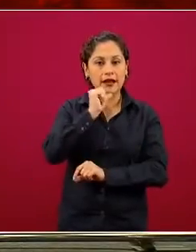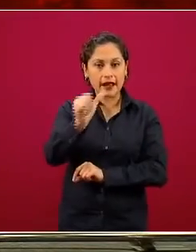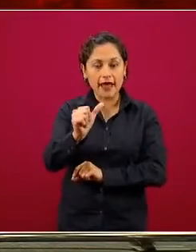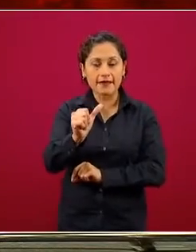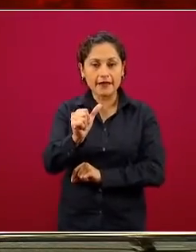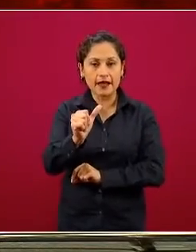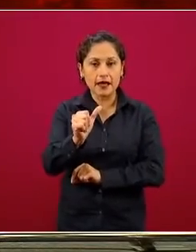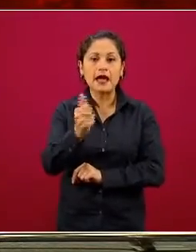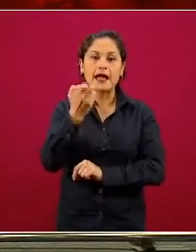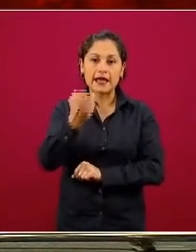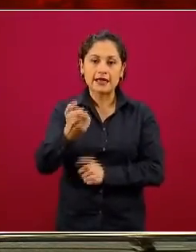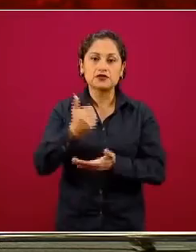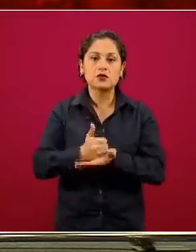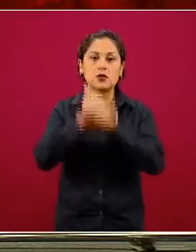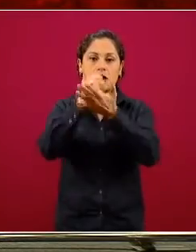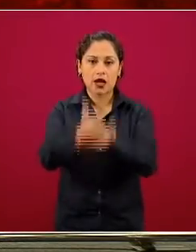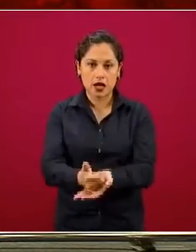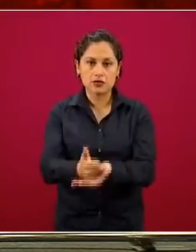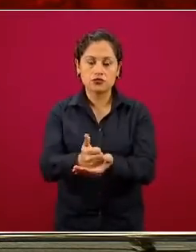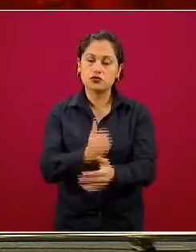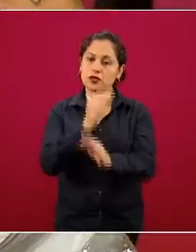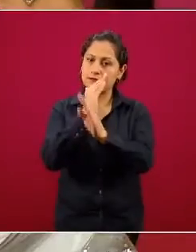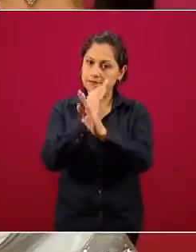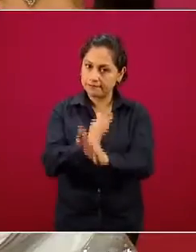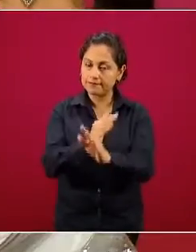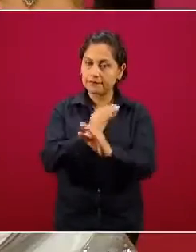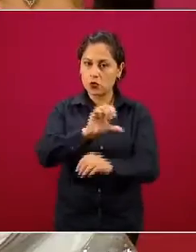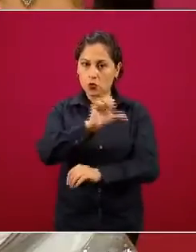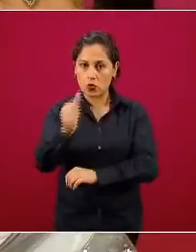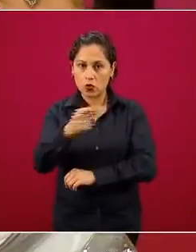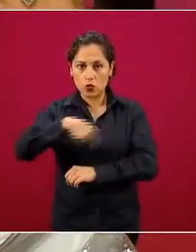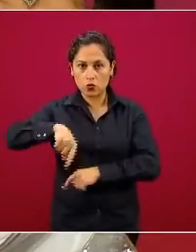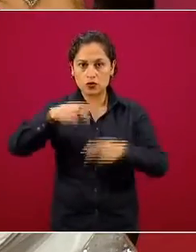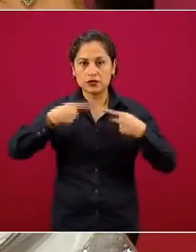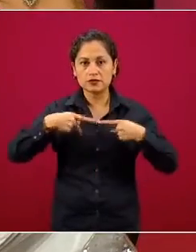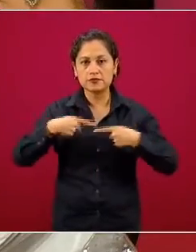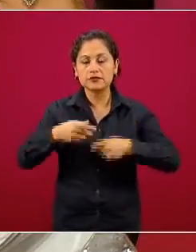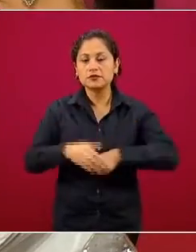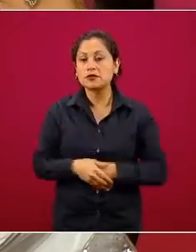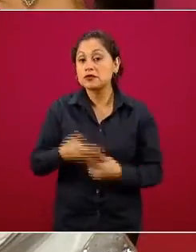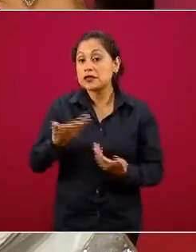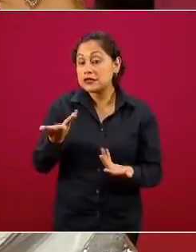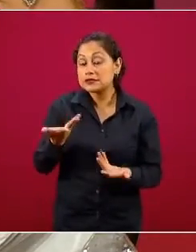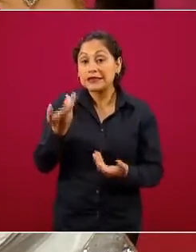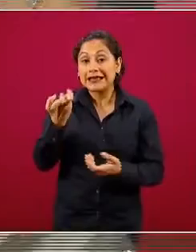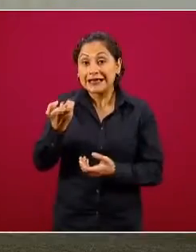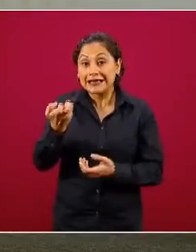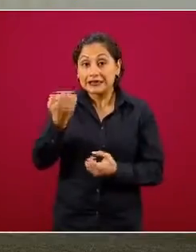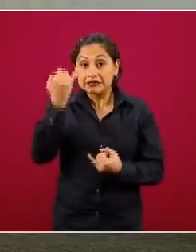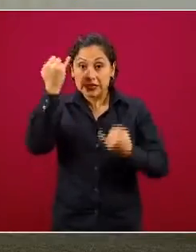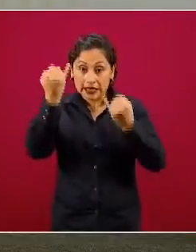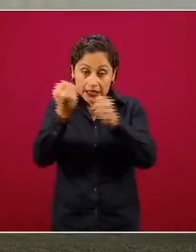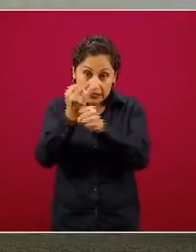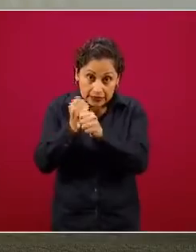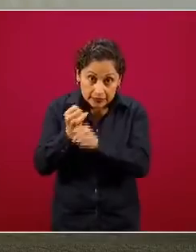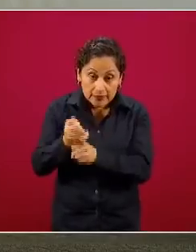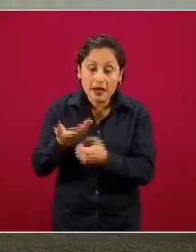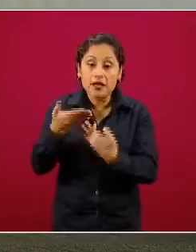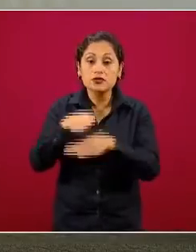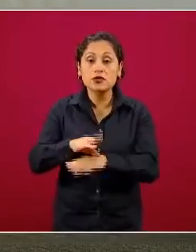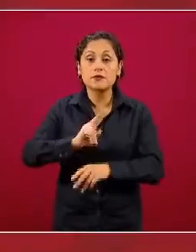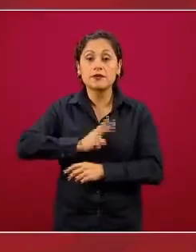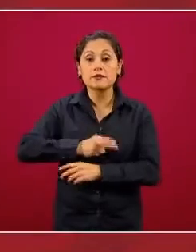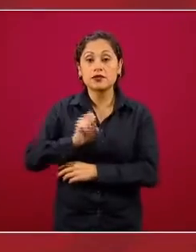en el supuesto, aún no demostrado científicamente, de que la infección por virus SARS-CoV-2, causante de COVID,